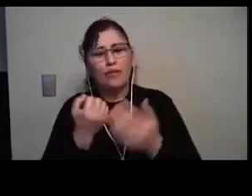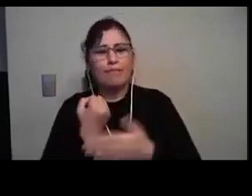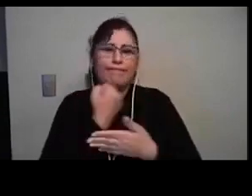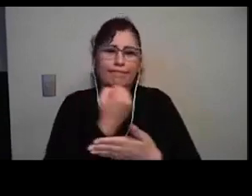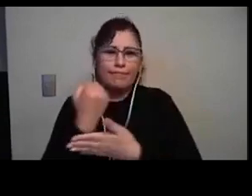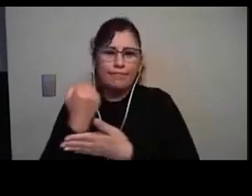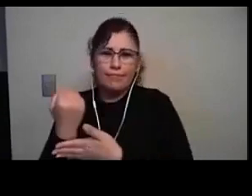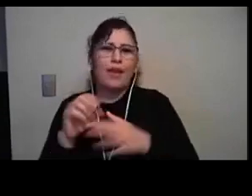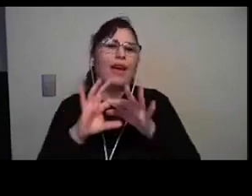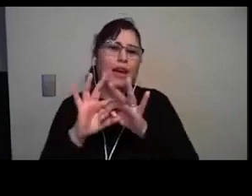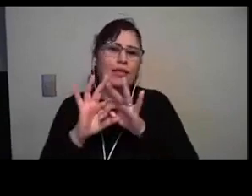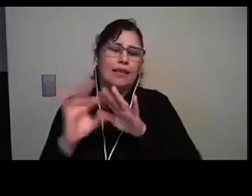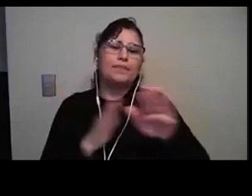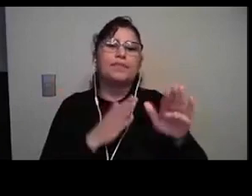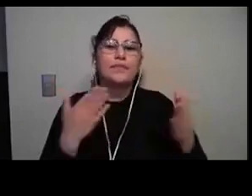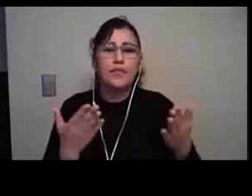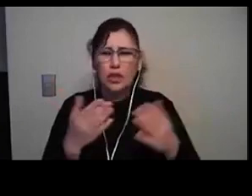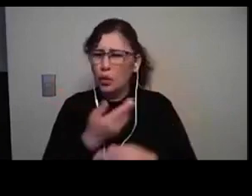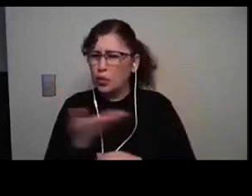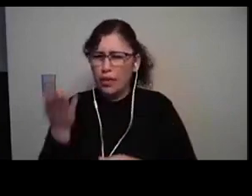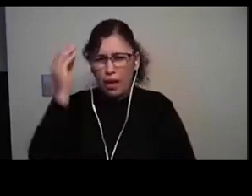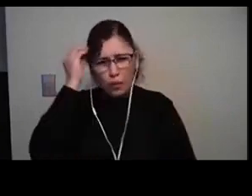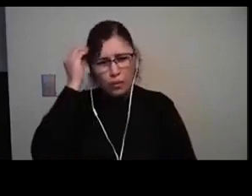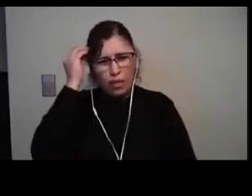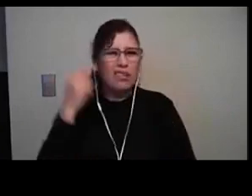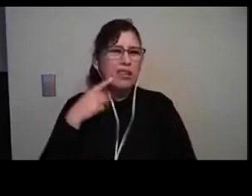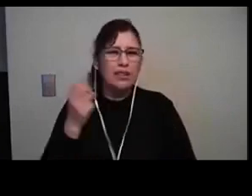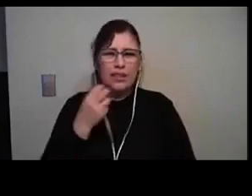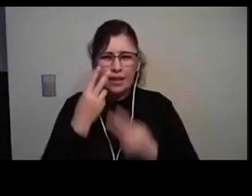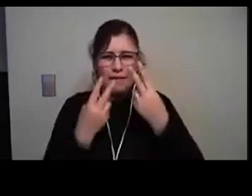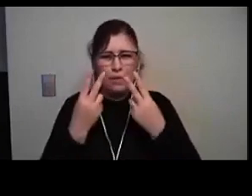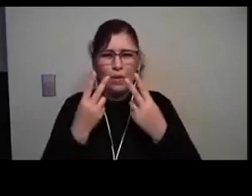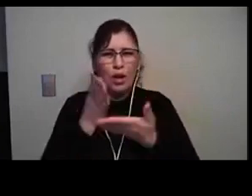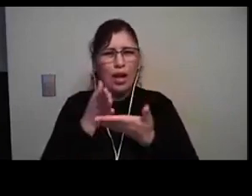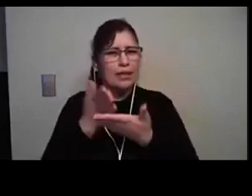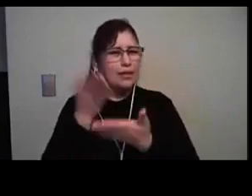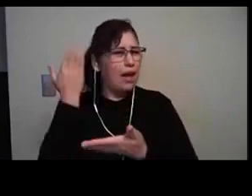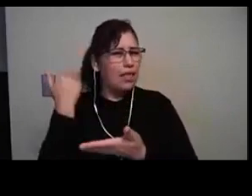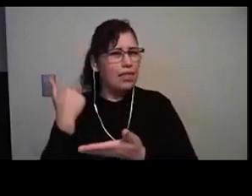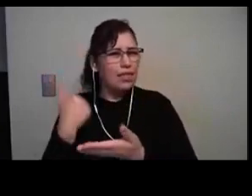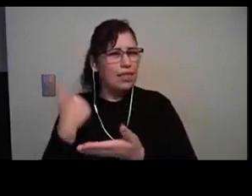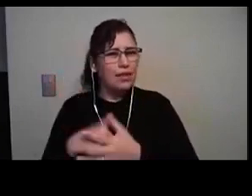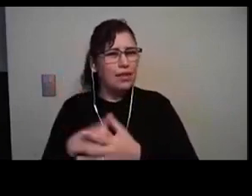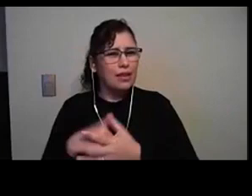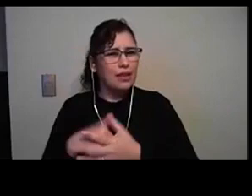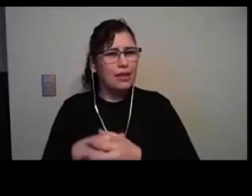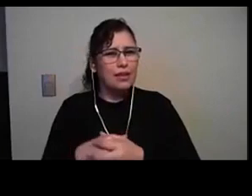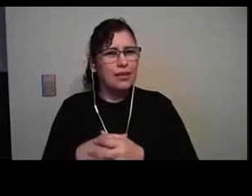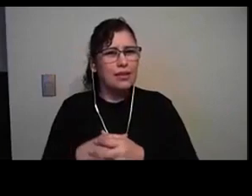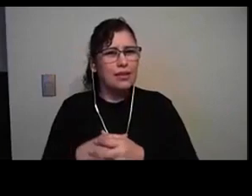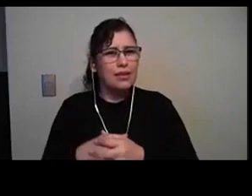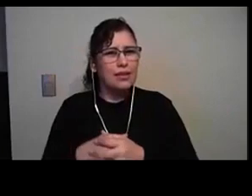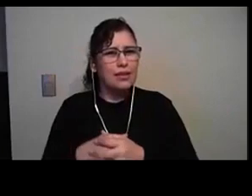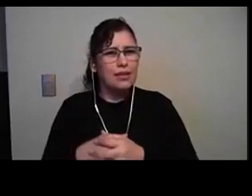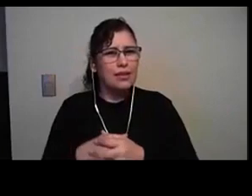¿Alguien recuerda qué fue lo que vimos en la última clase o la semana pasada para recapitular un poco y dar paso a la cátedra del